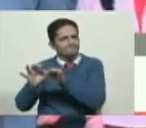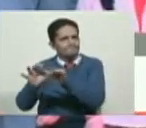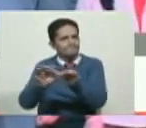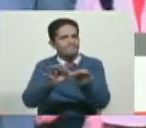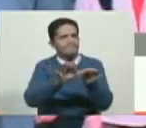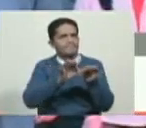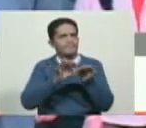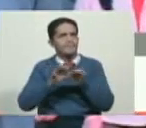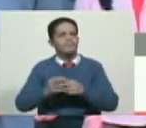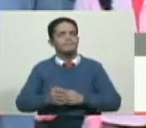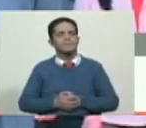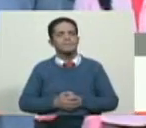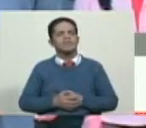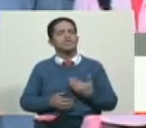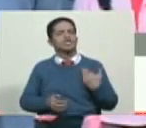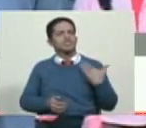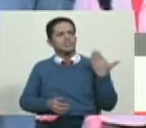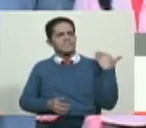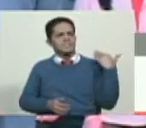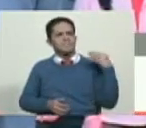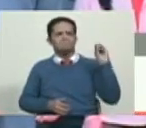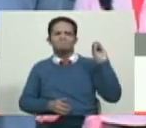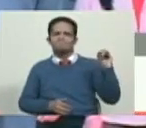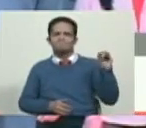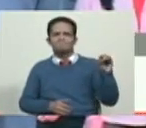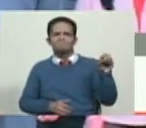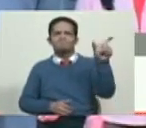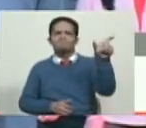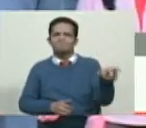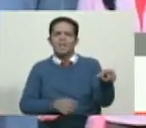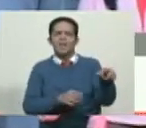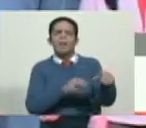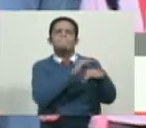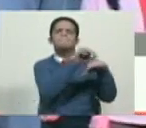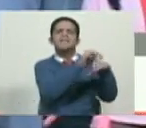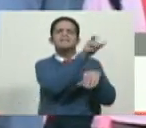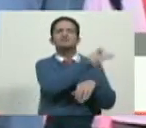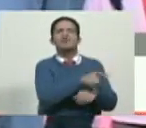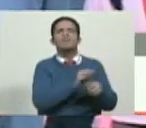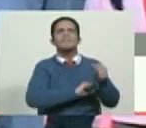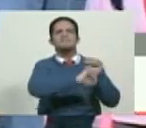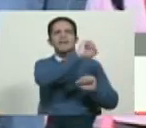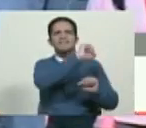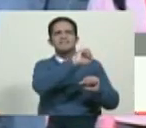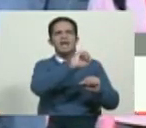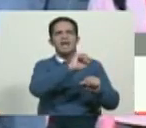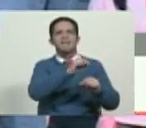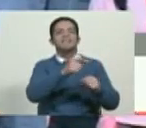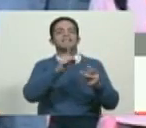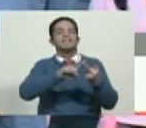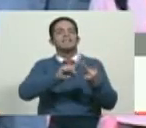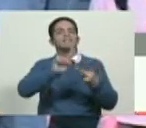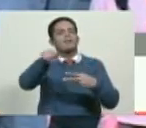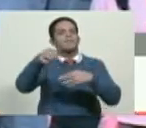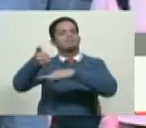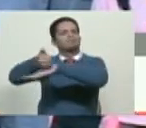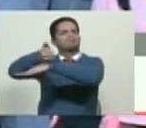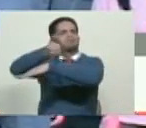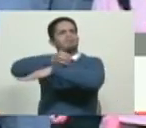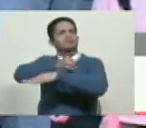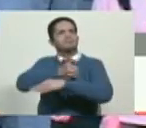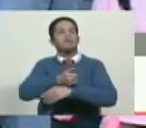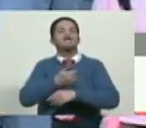Le decía al general en jefe Padrino López en estos días y al Estado Mayor Superior lo que les digo ahora a